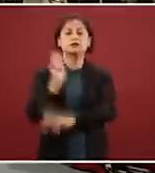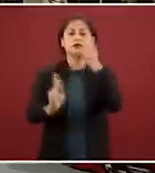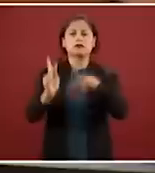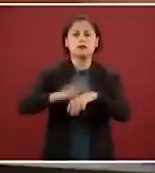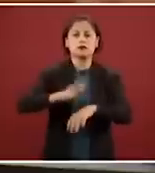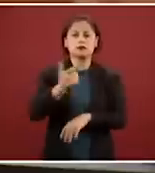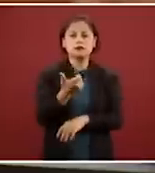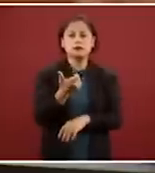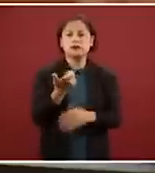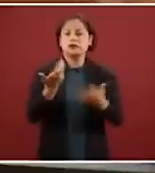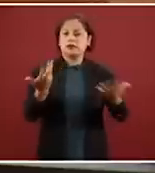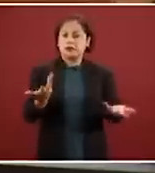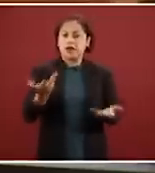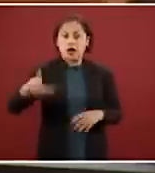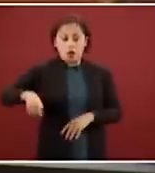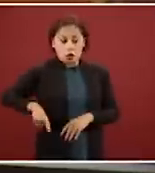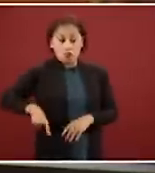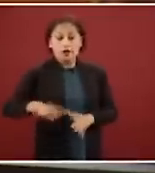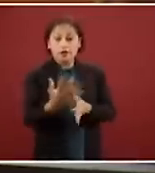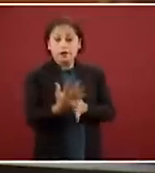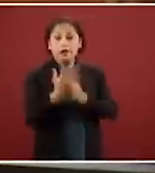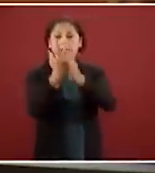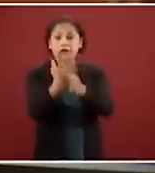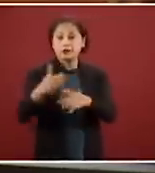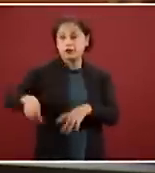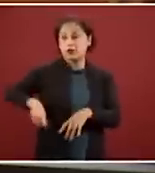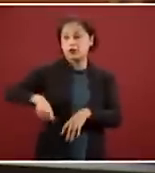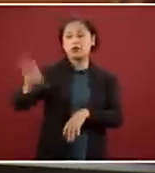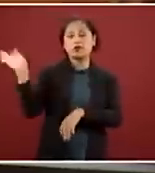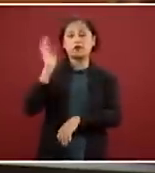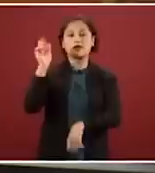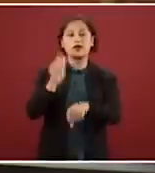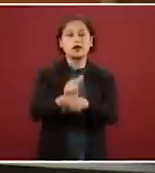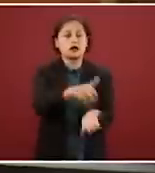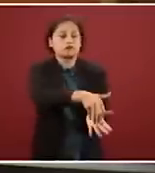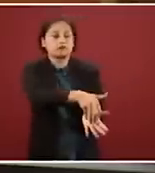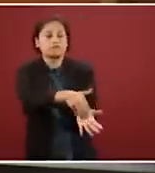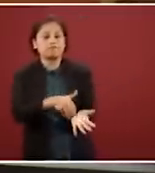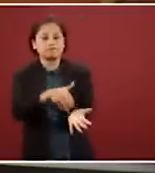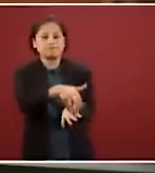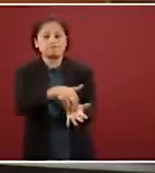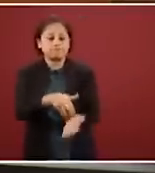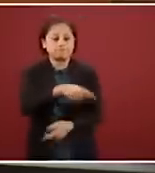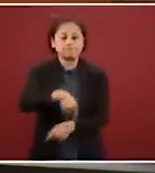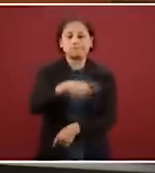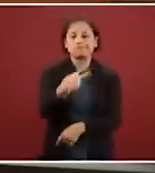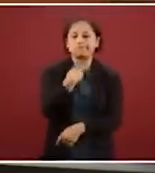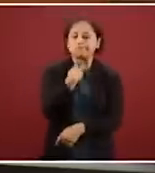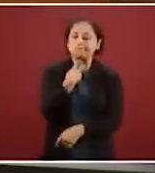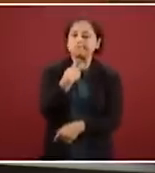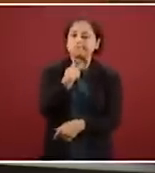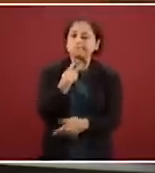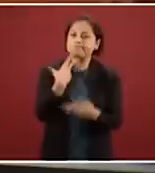estado es que el gobierno federal pues les ha hecho muchos recortes, que no tienen recursos, que